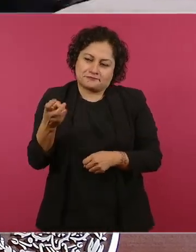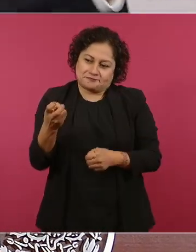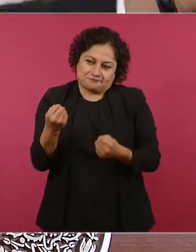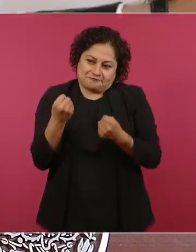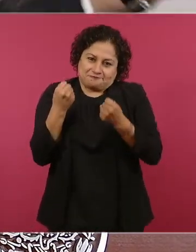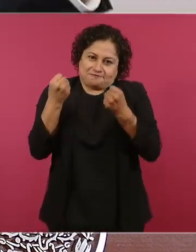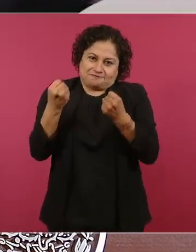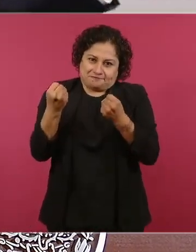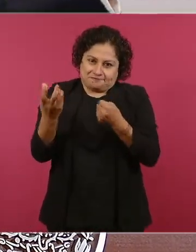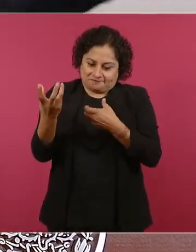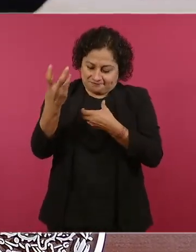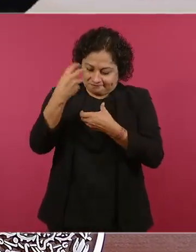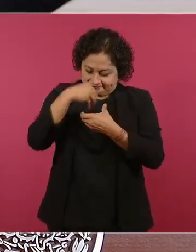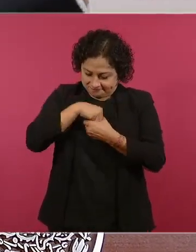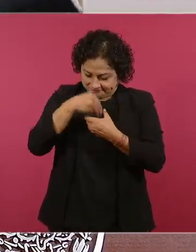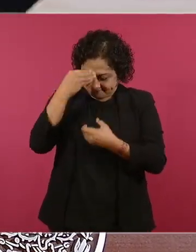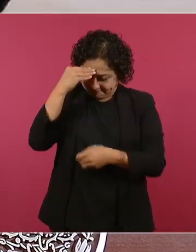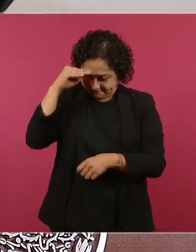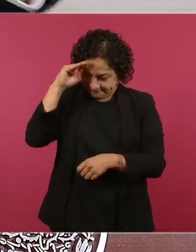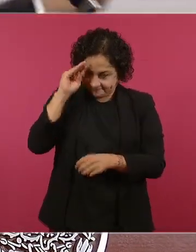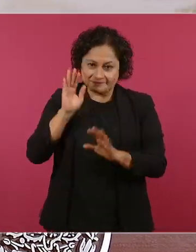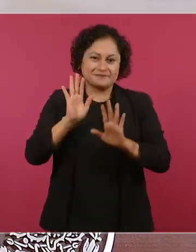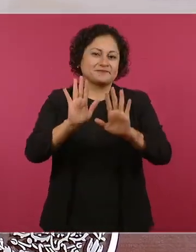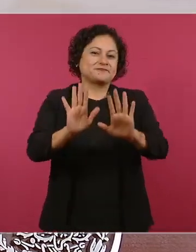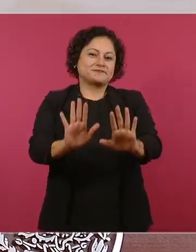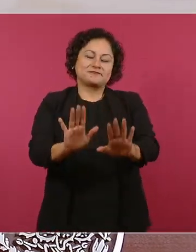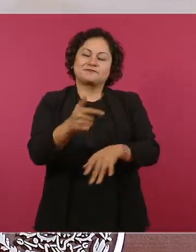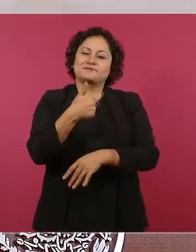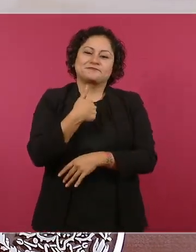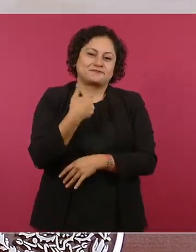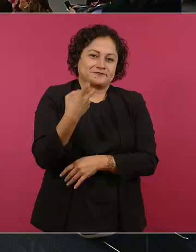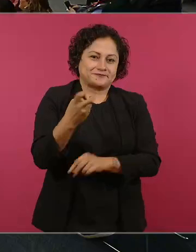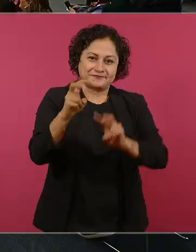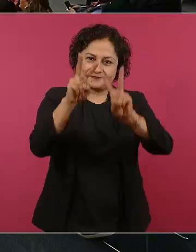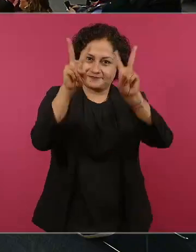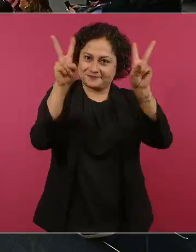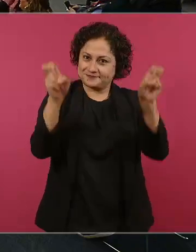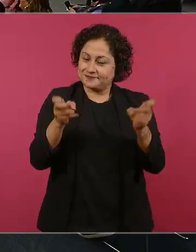Pero no me quiero meter a esas polémicas porque